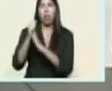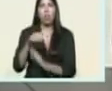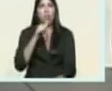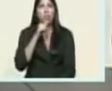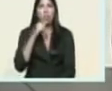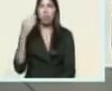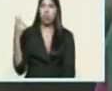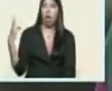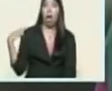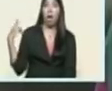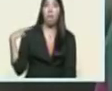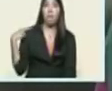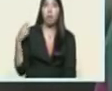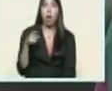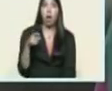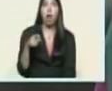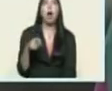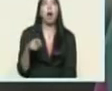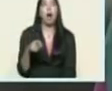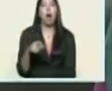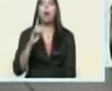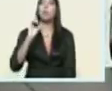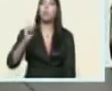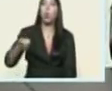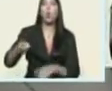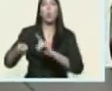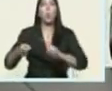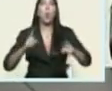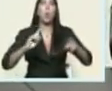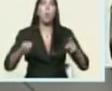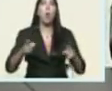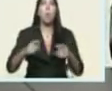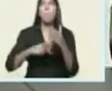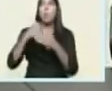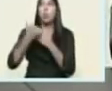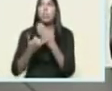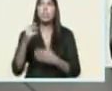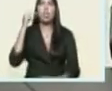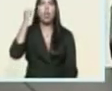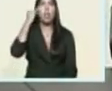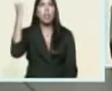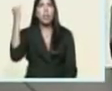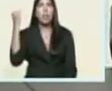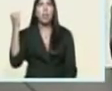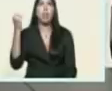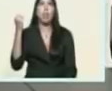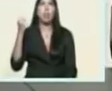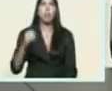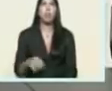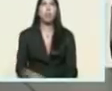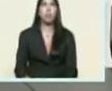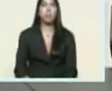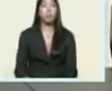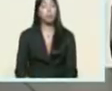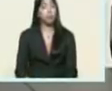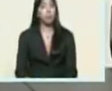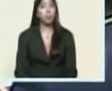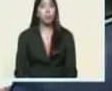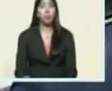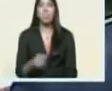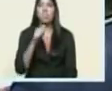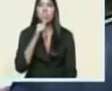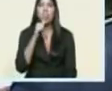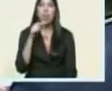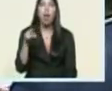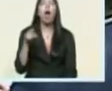casas. Ahí la mujer es la que fija las pautas, dirige, tiene el proyecto, el plan de la patria por hogar. Ahí lo lleva